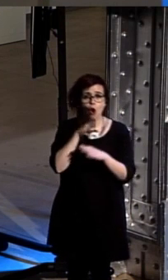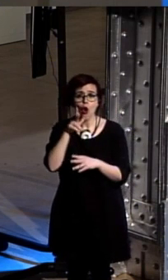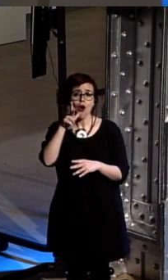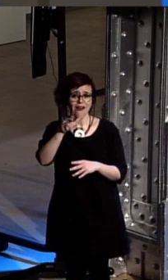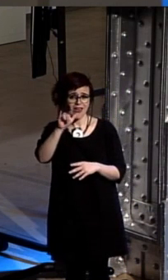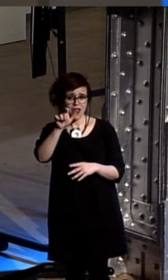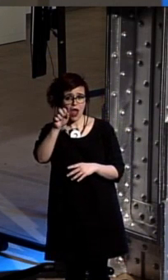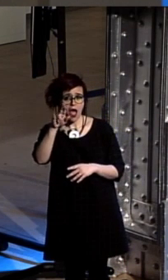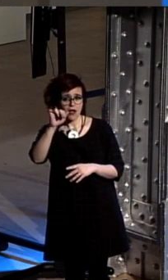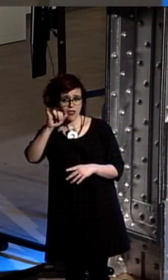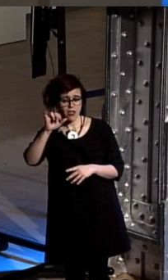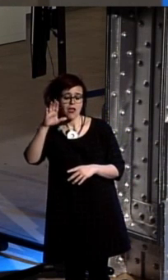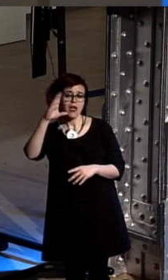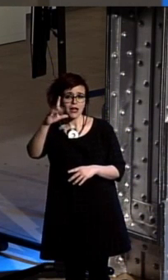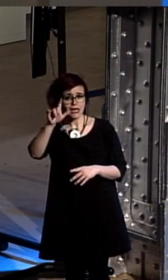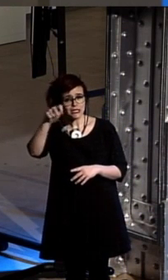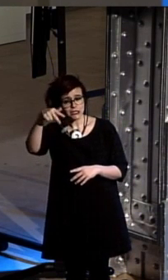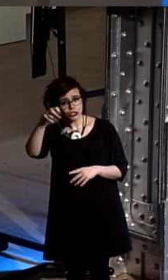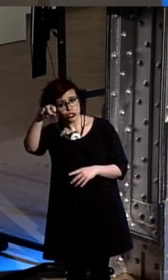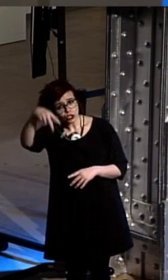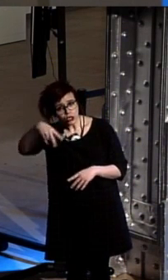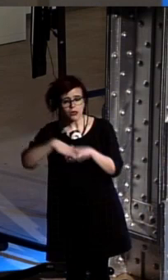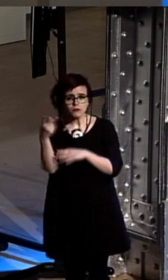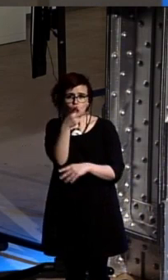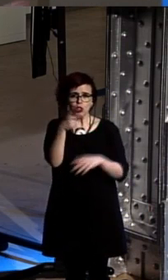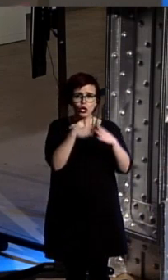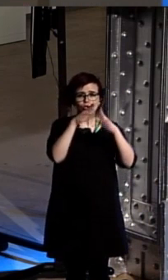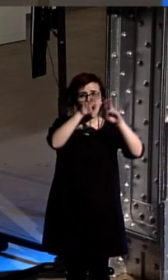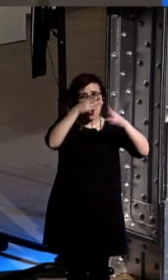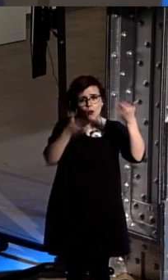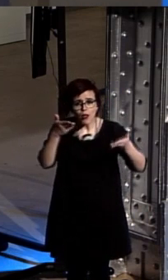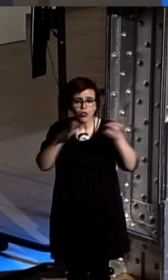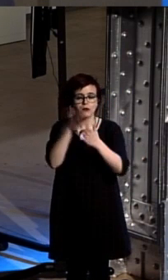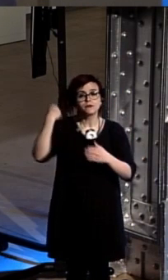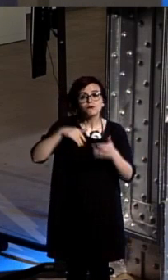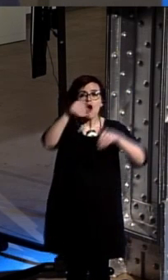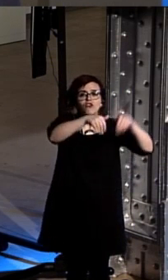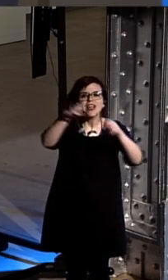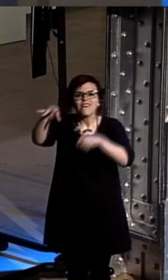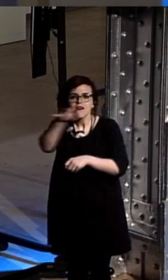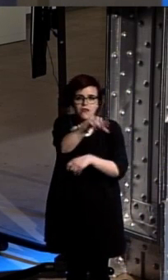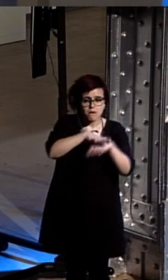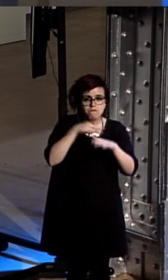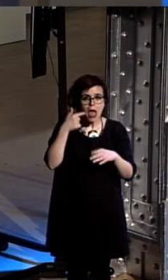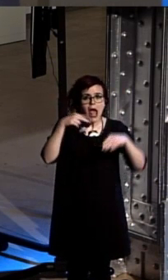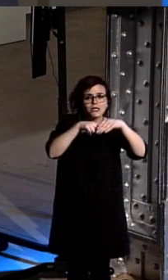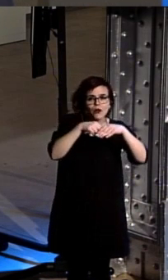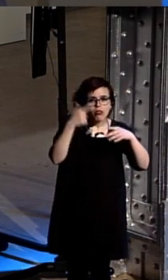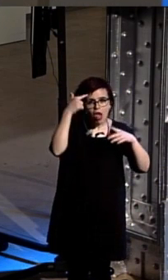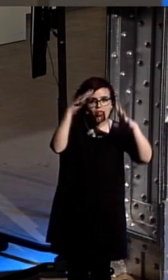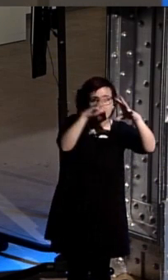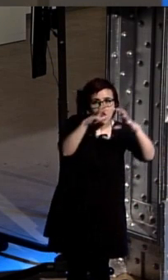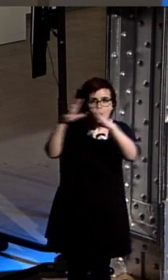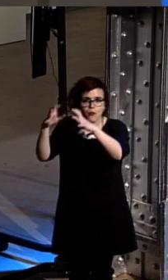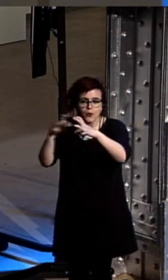bueno, francamente no tenía una base científica demasiado sólida, y el New York Times recibió mucha crítica. No